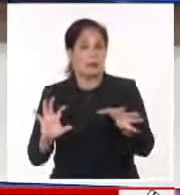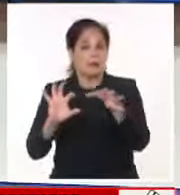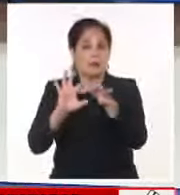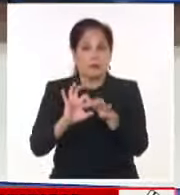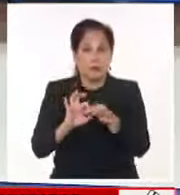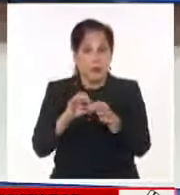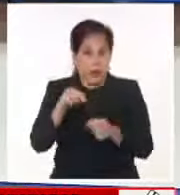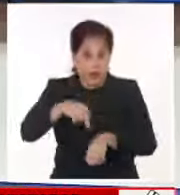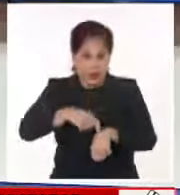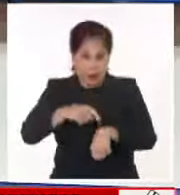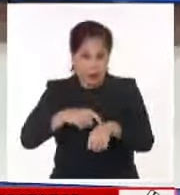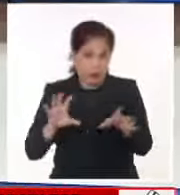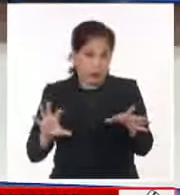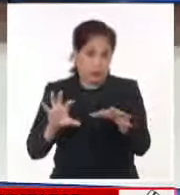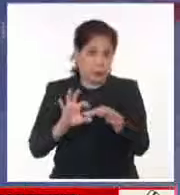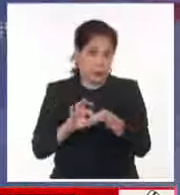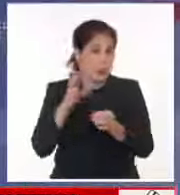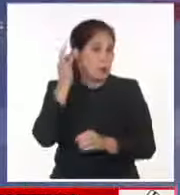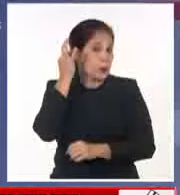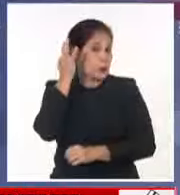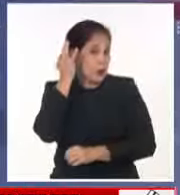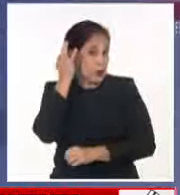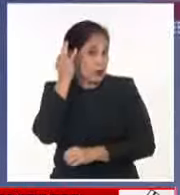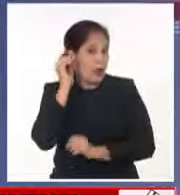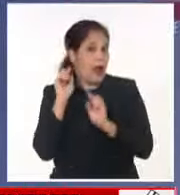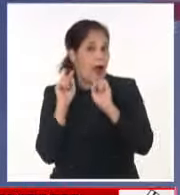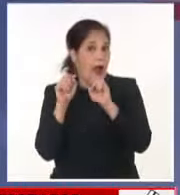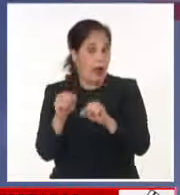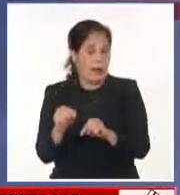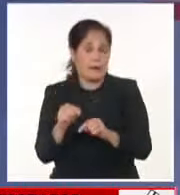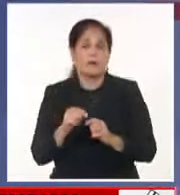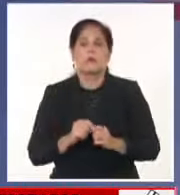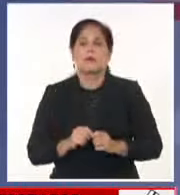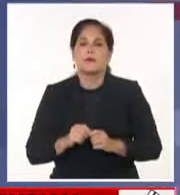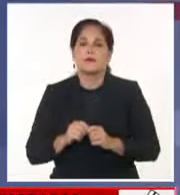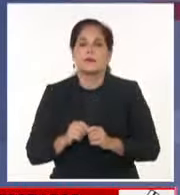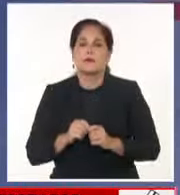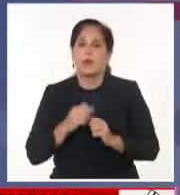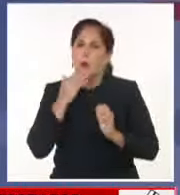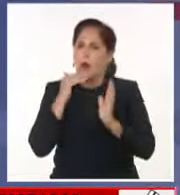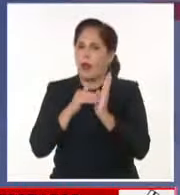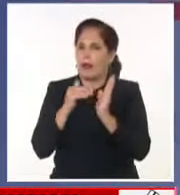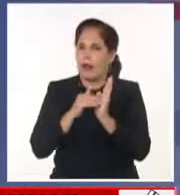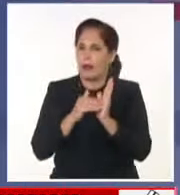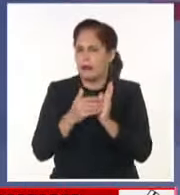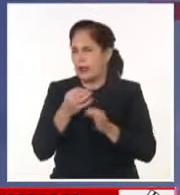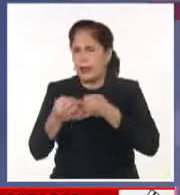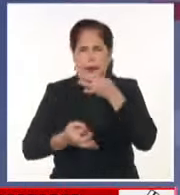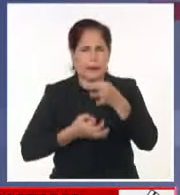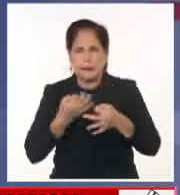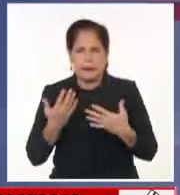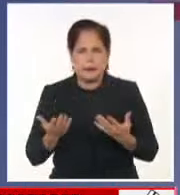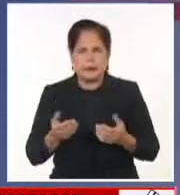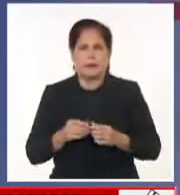ahora mismo con Sandra Garrido, quien se encuentra en el Telecentro Solvisión. Sandra, muy buenas tardes. Cuéntanos más.